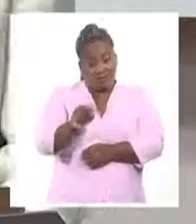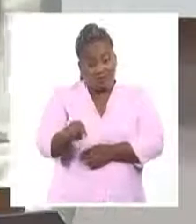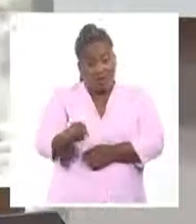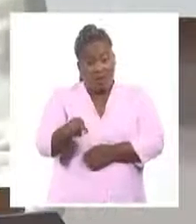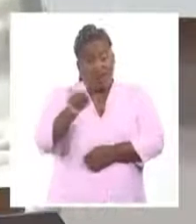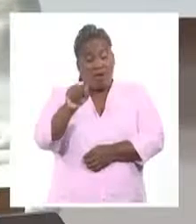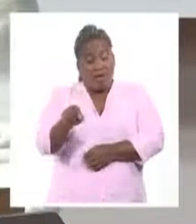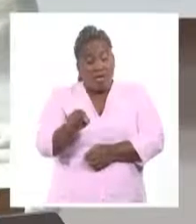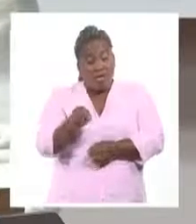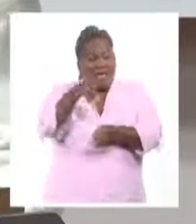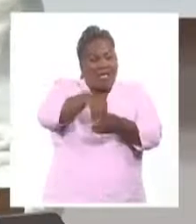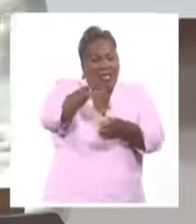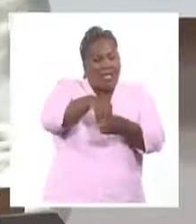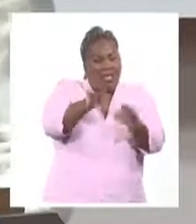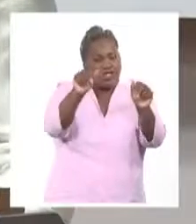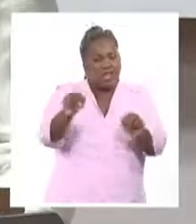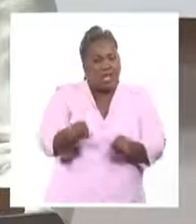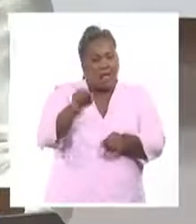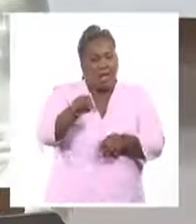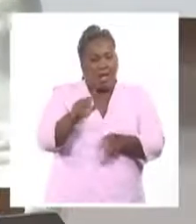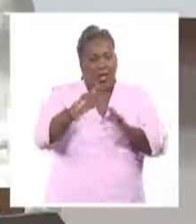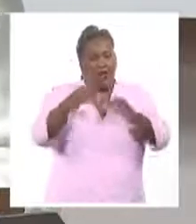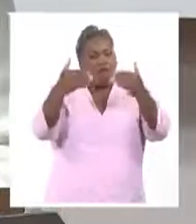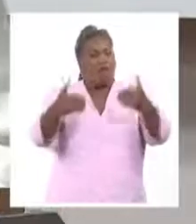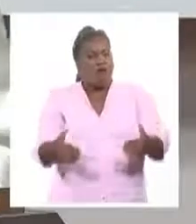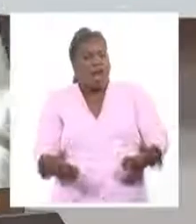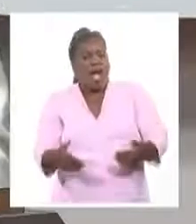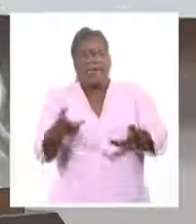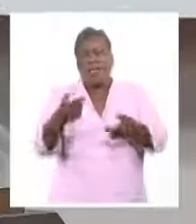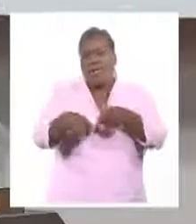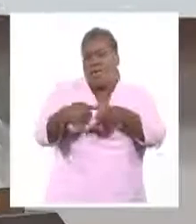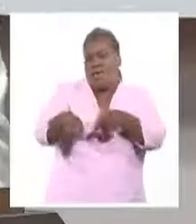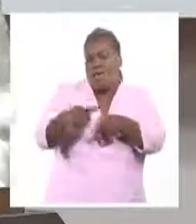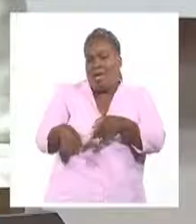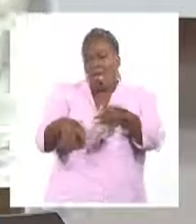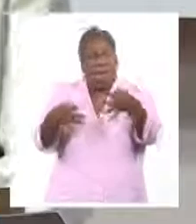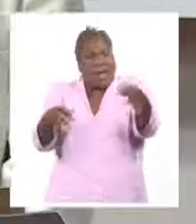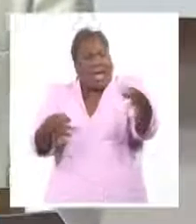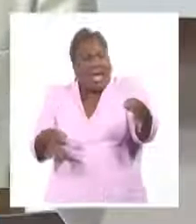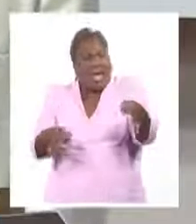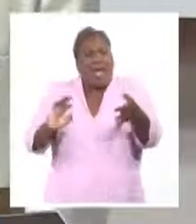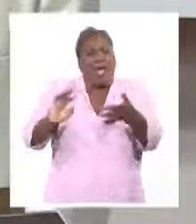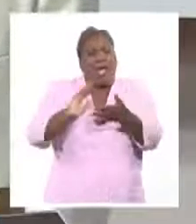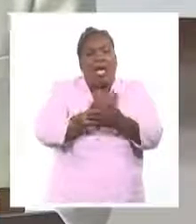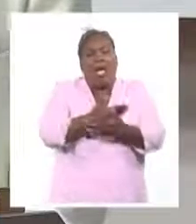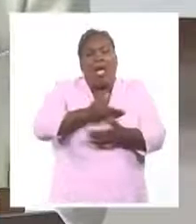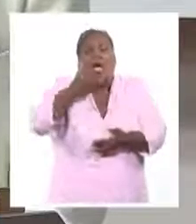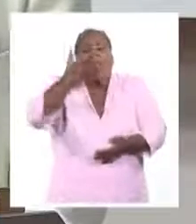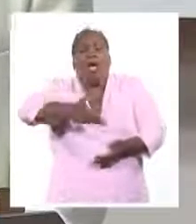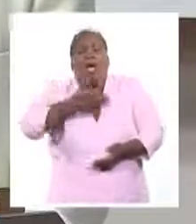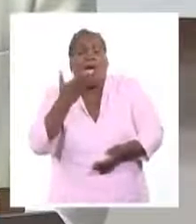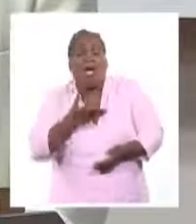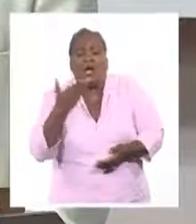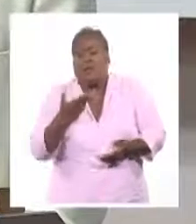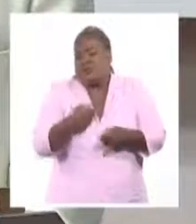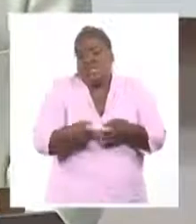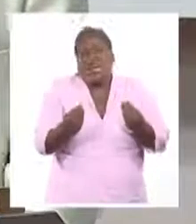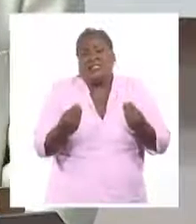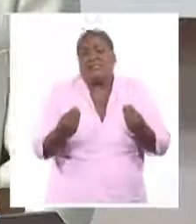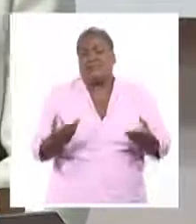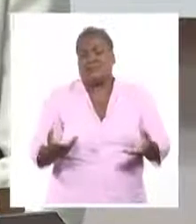sistemas tienen que dejar de ser formales y burocratizadas. Tenemos que eliminar las retóricas triunfalistas o vacías que muchas